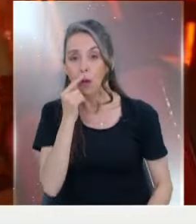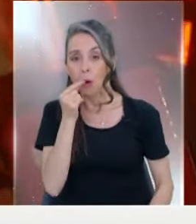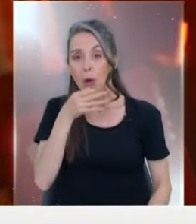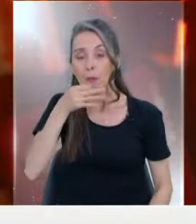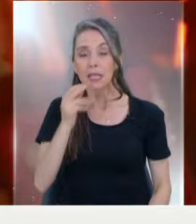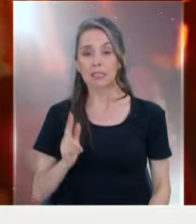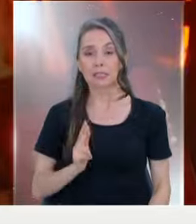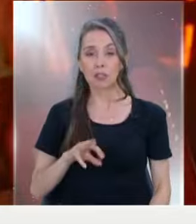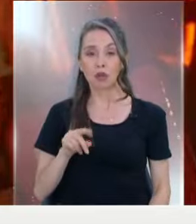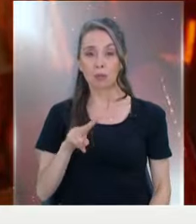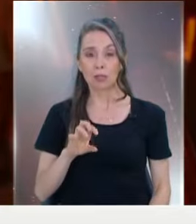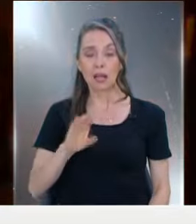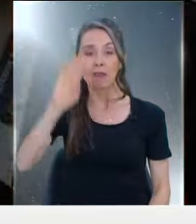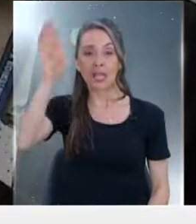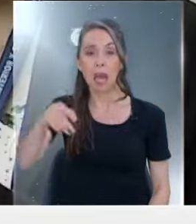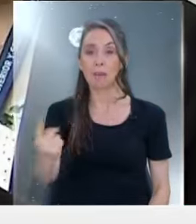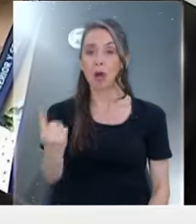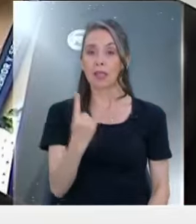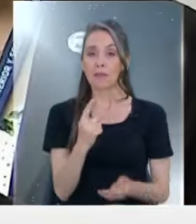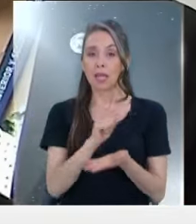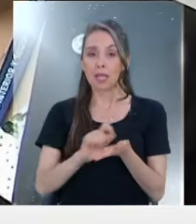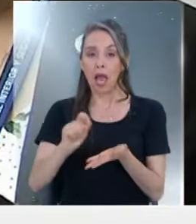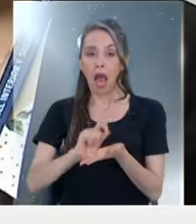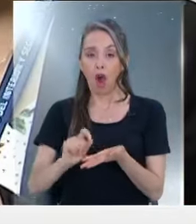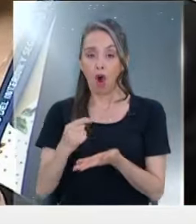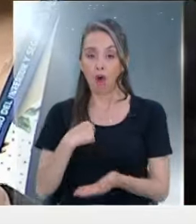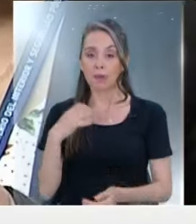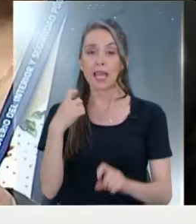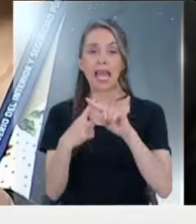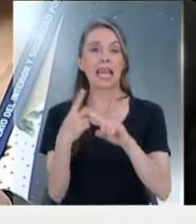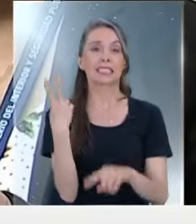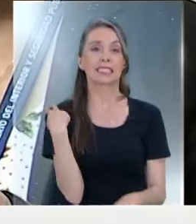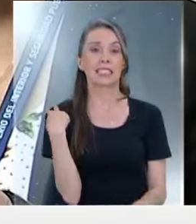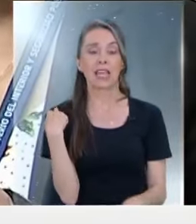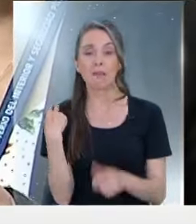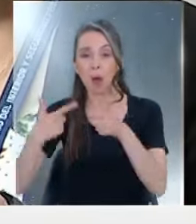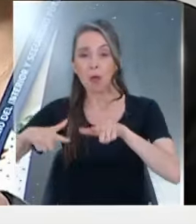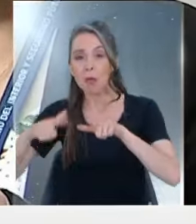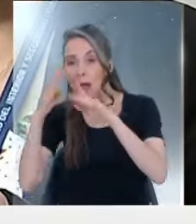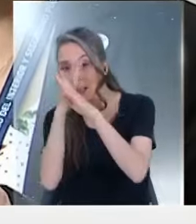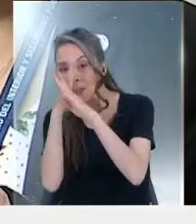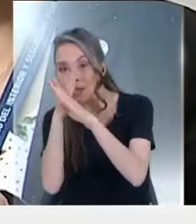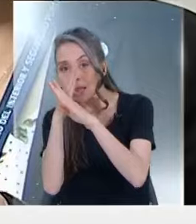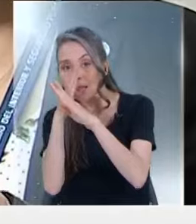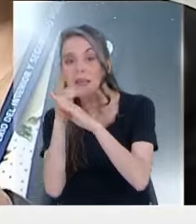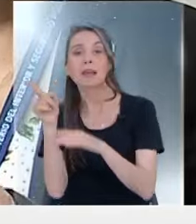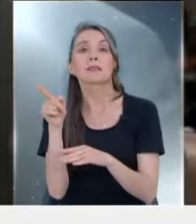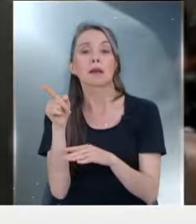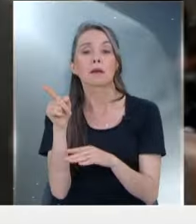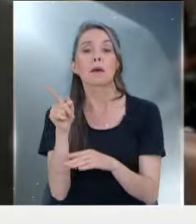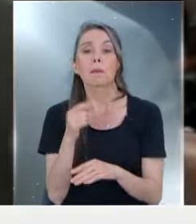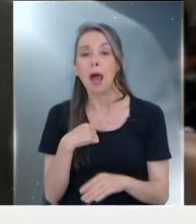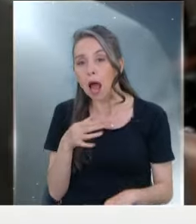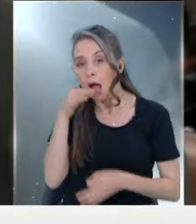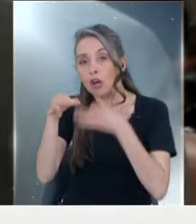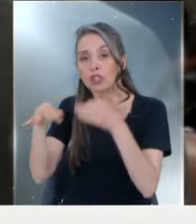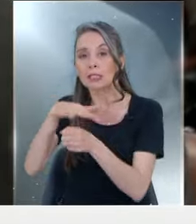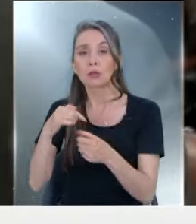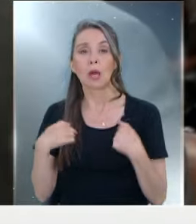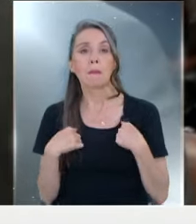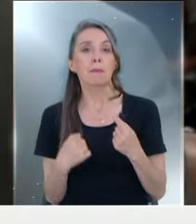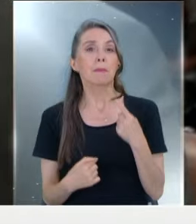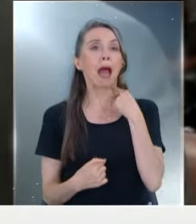Monsalve habría citado a su oficina a la ex jefa de inteligencia con la finalidad de plantear una situación que lo